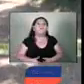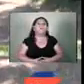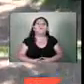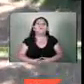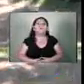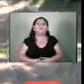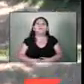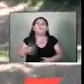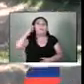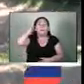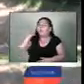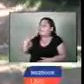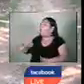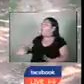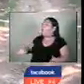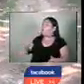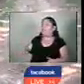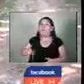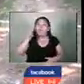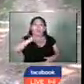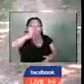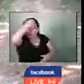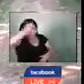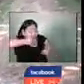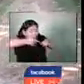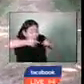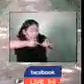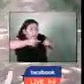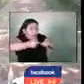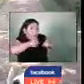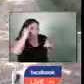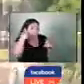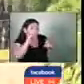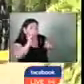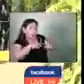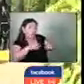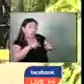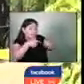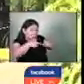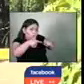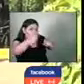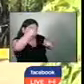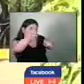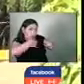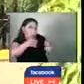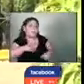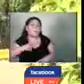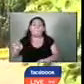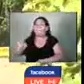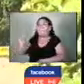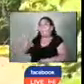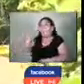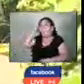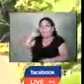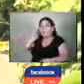¿Qué hacía él ahí? Era soldador. Soldador, ajá. Ajá. ahí